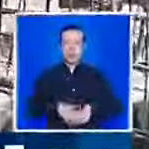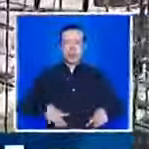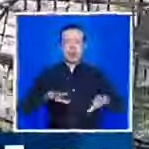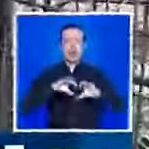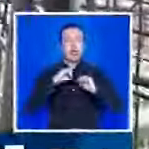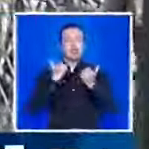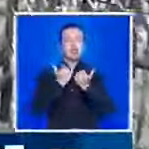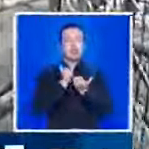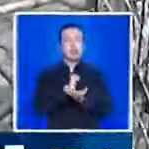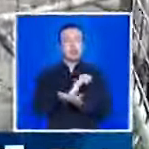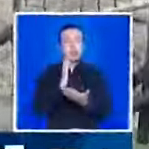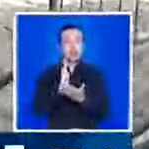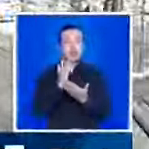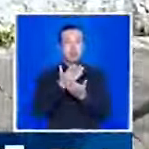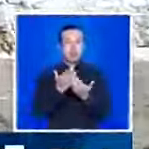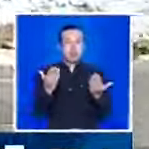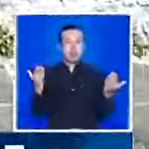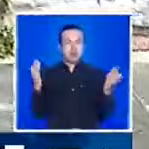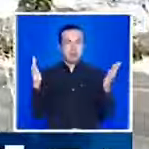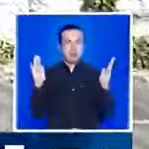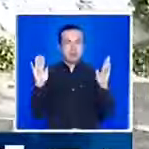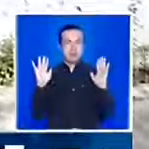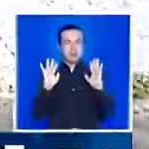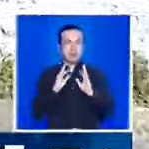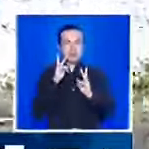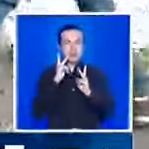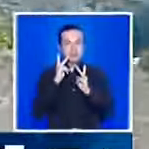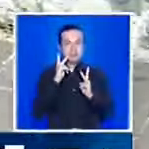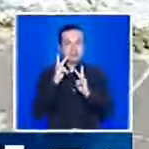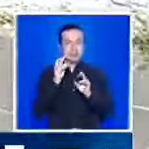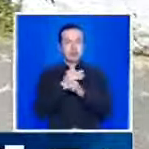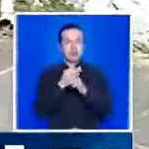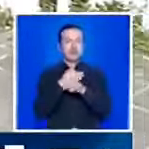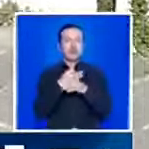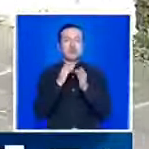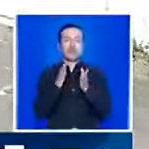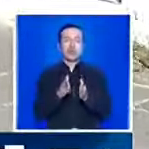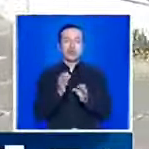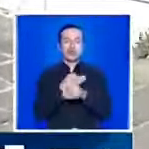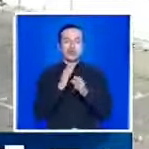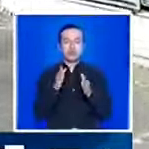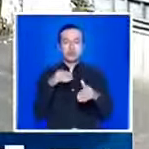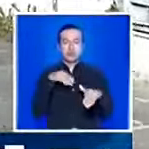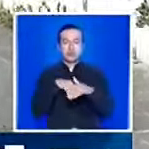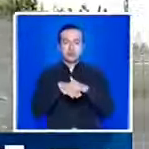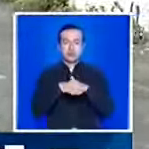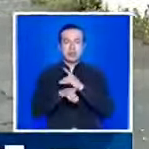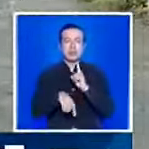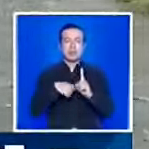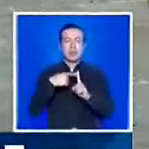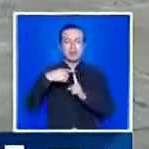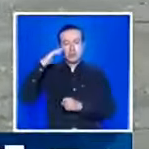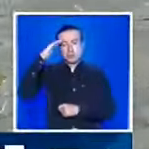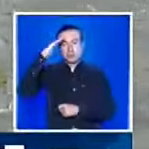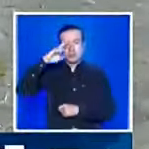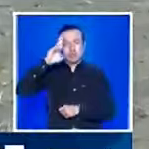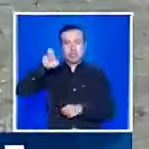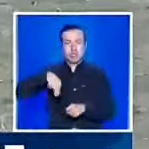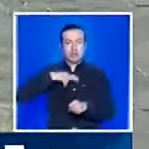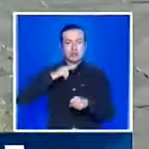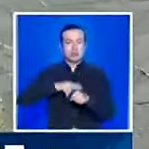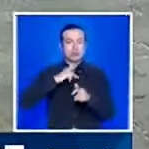está cerrado, está vallado. Ustedes ven que en este momento van ingresando los funcionarios de la institución y también... Policía Nacional, de